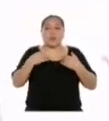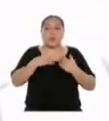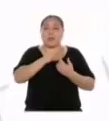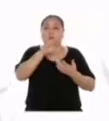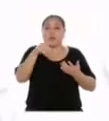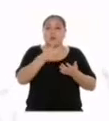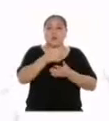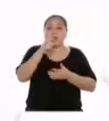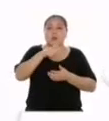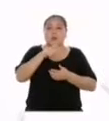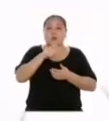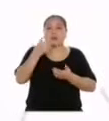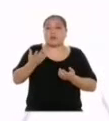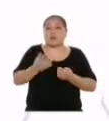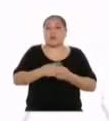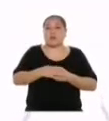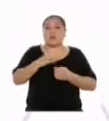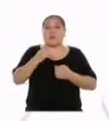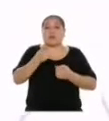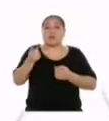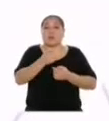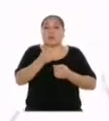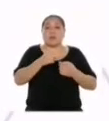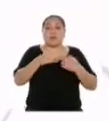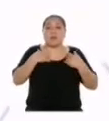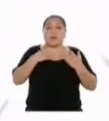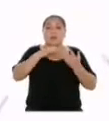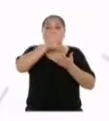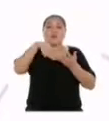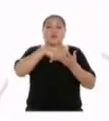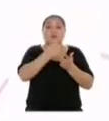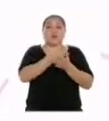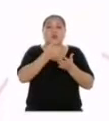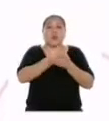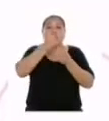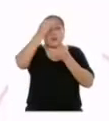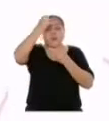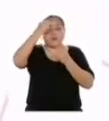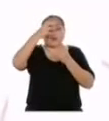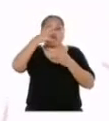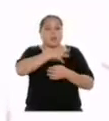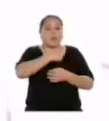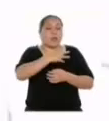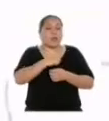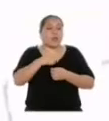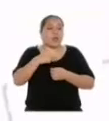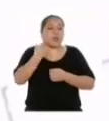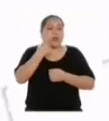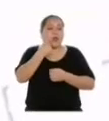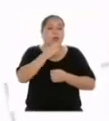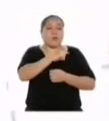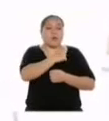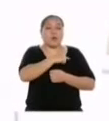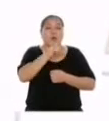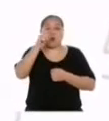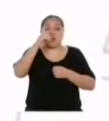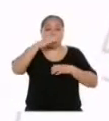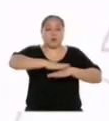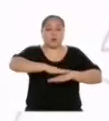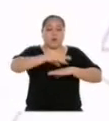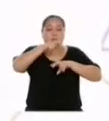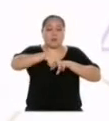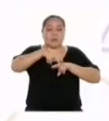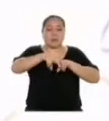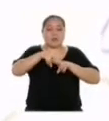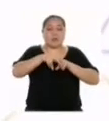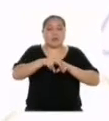lo que se necesita. Como podrá ver, tenemos toda la información de edad y género en una sola tabla, que es de doble entrada.